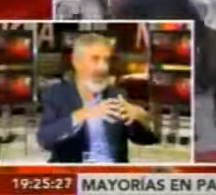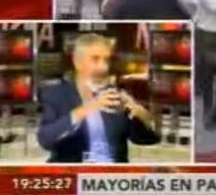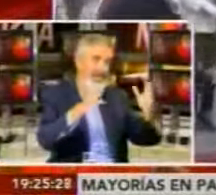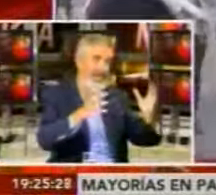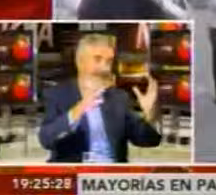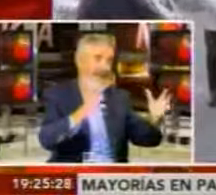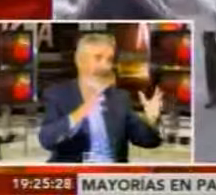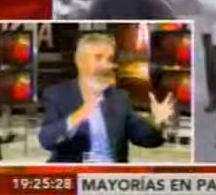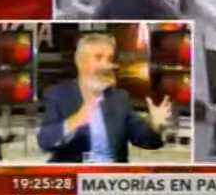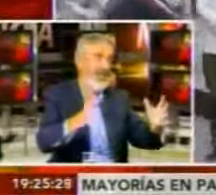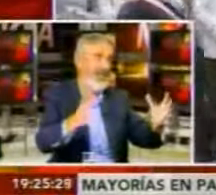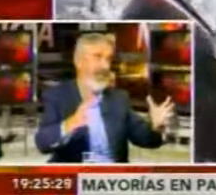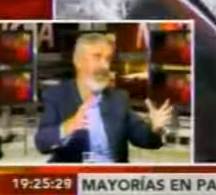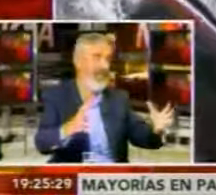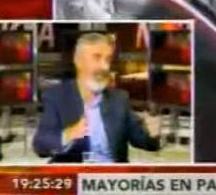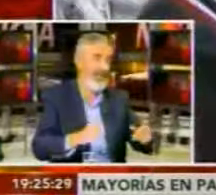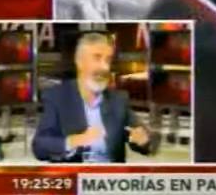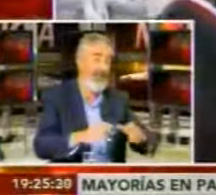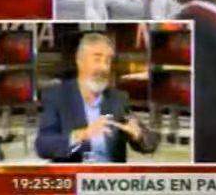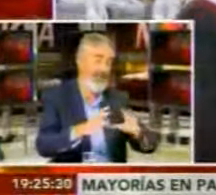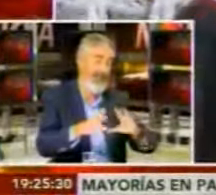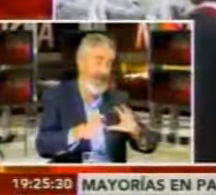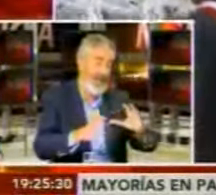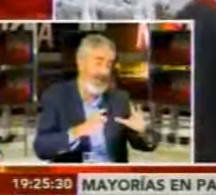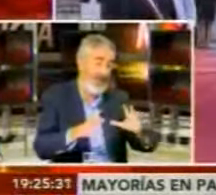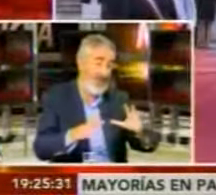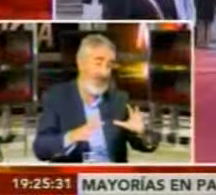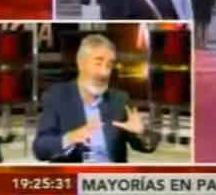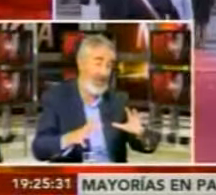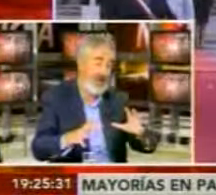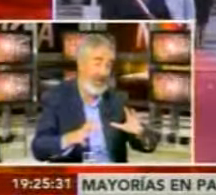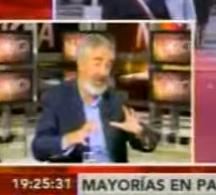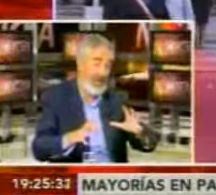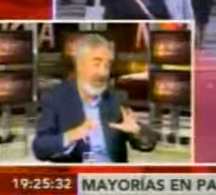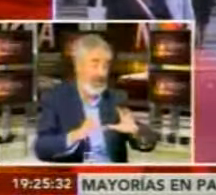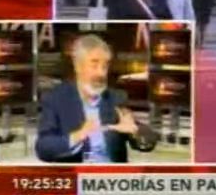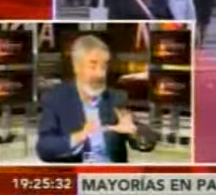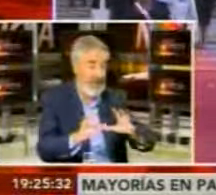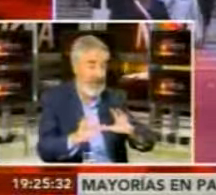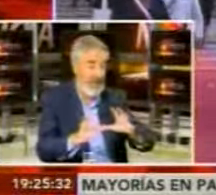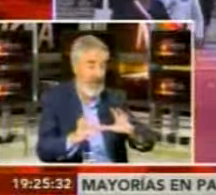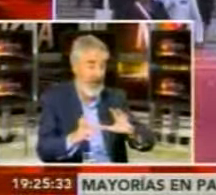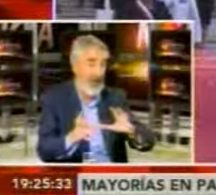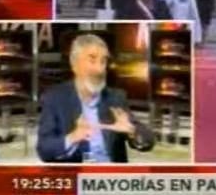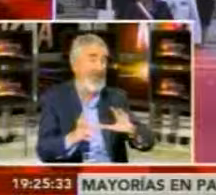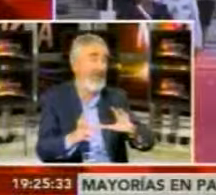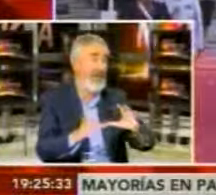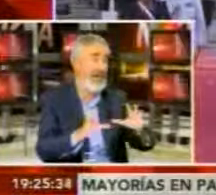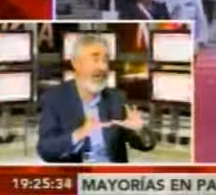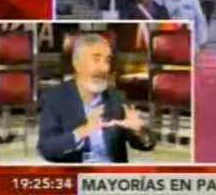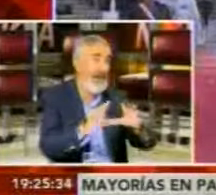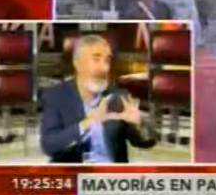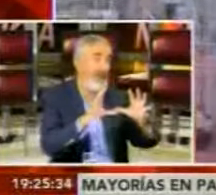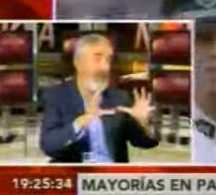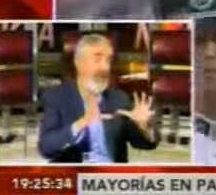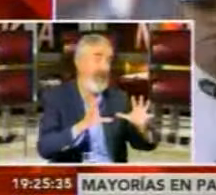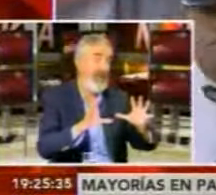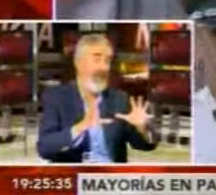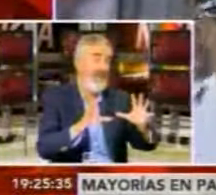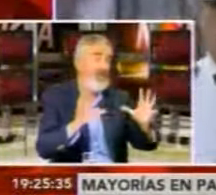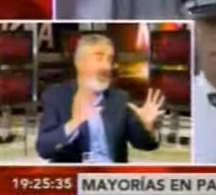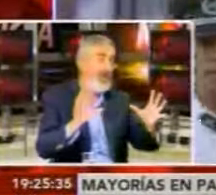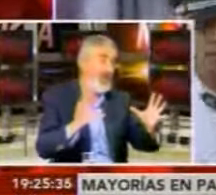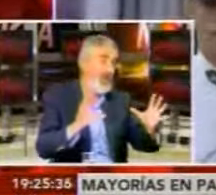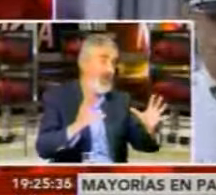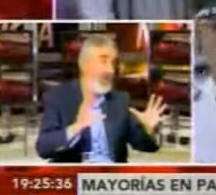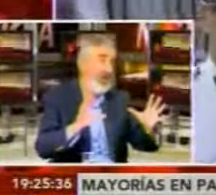publicitario de sacarle partido y brillo a esos números, cierta creación de aumento de salarios reales. Es importante,